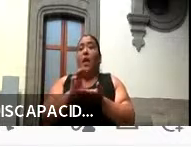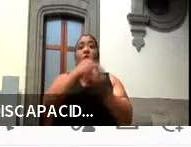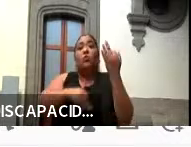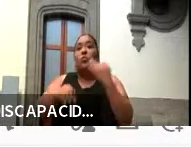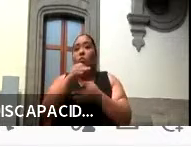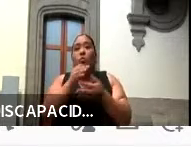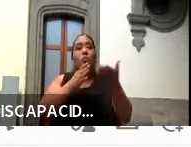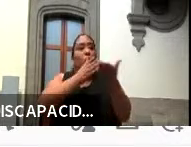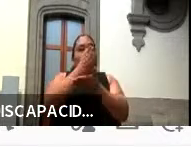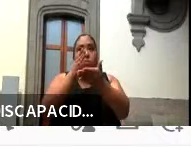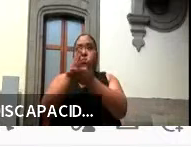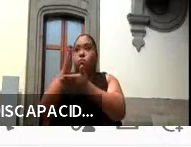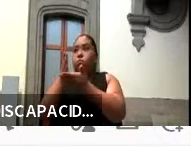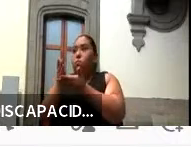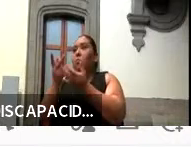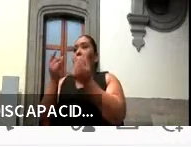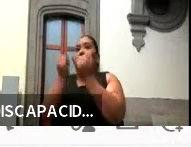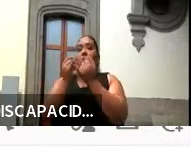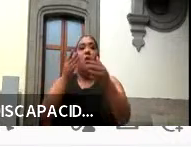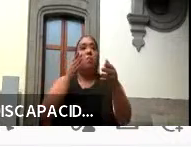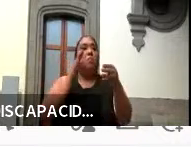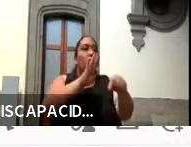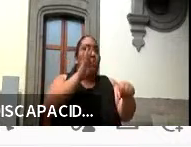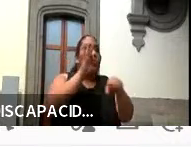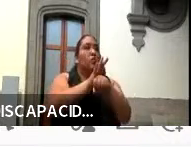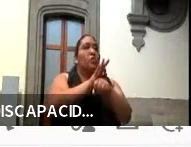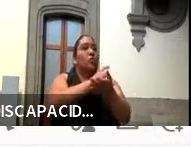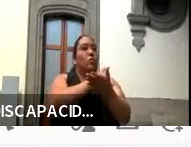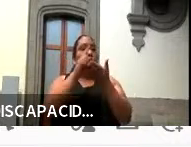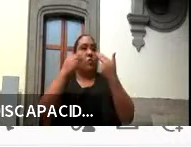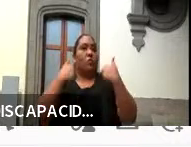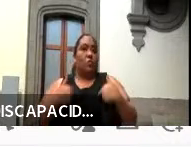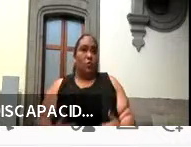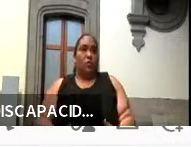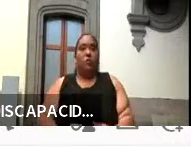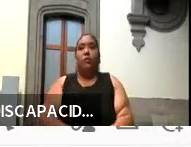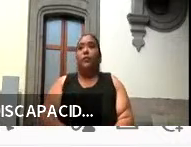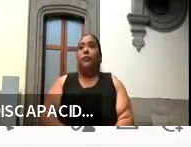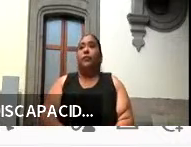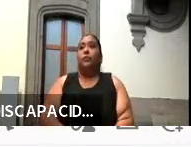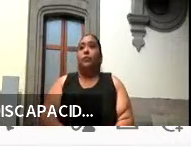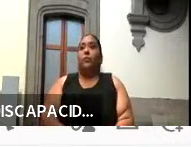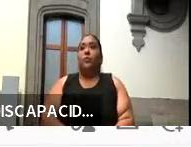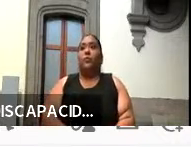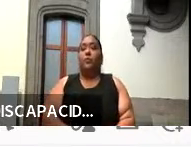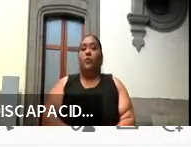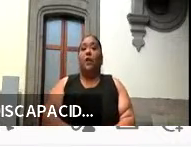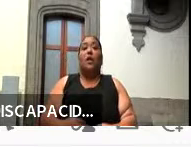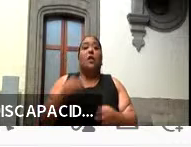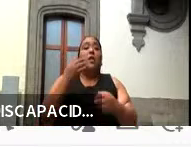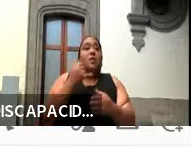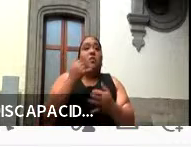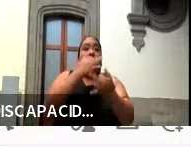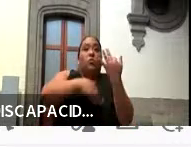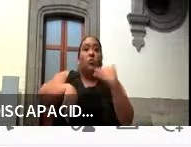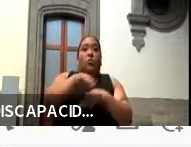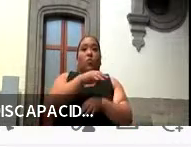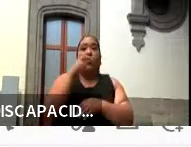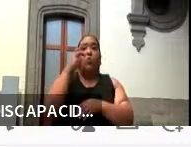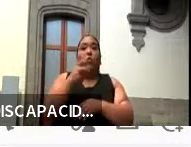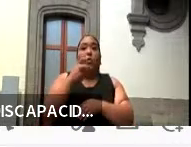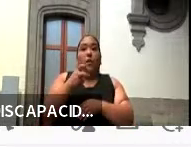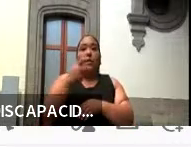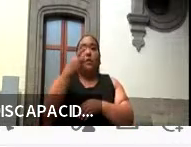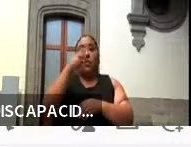acceso, protección, garantía de los derechos. Y se plantea toda esta necesidad